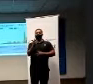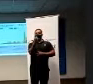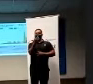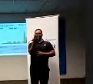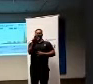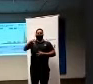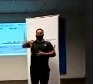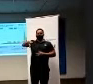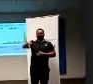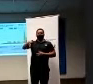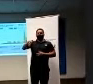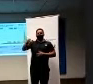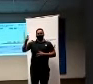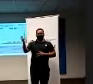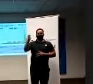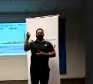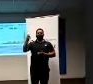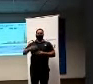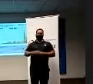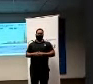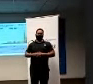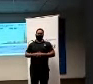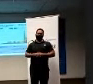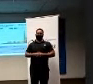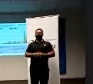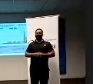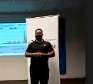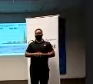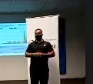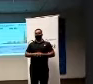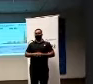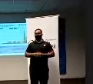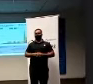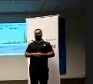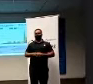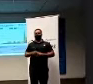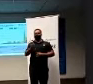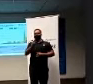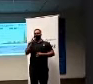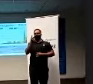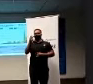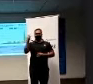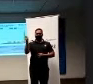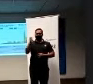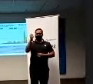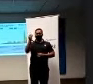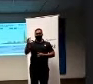149.818.445 casos. De esto, aproximadamente 2,5 millones de fallecidos, que da una tasa de